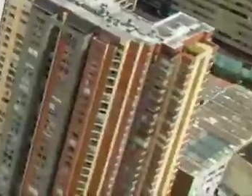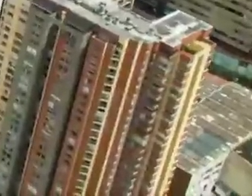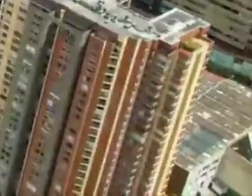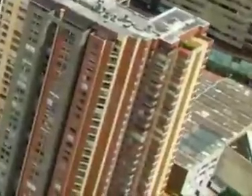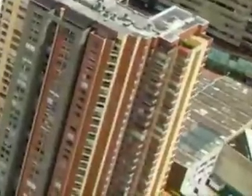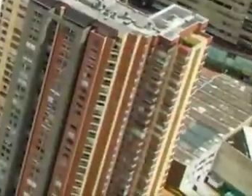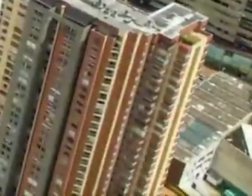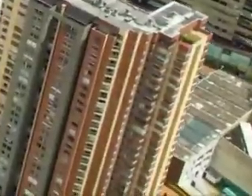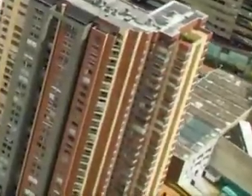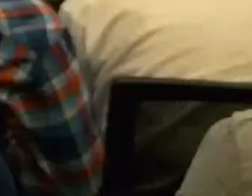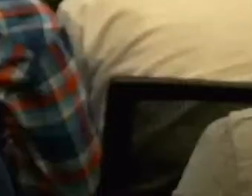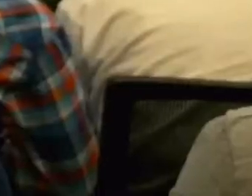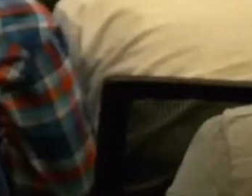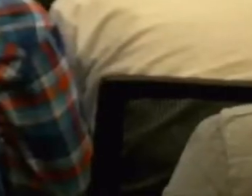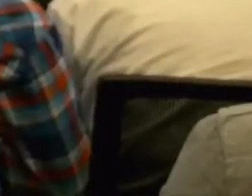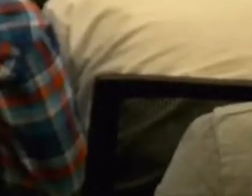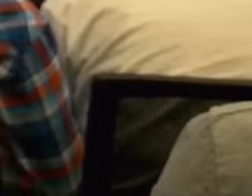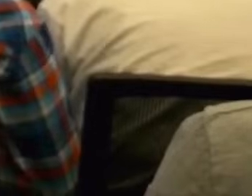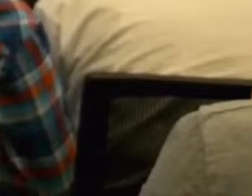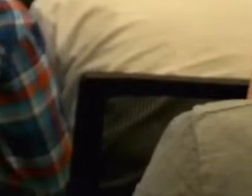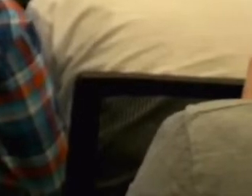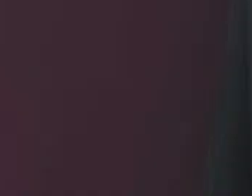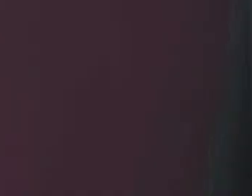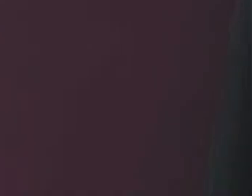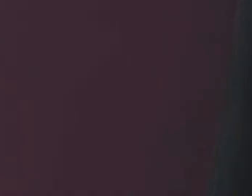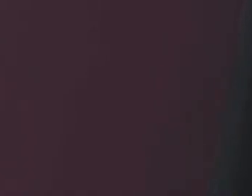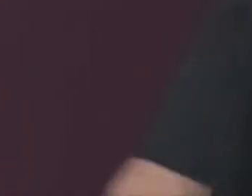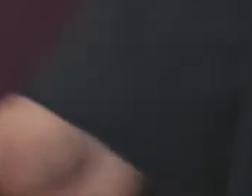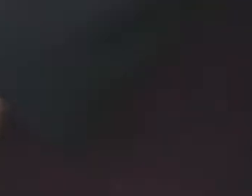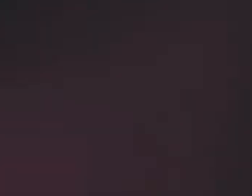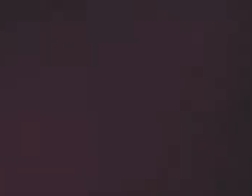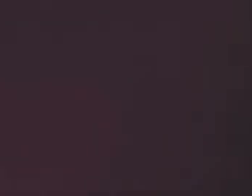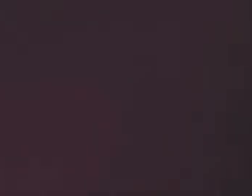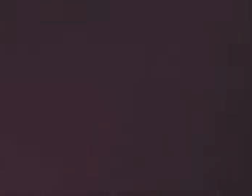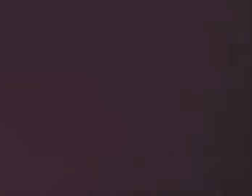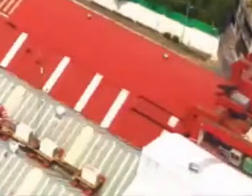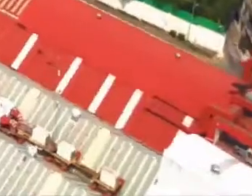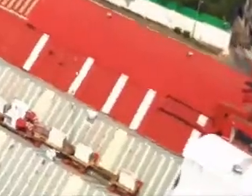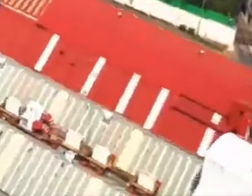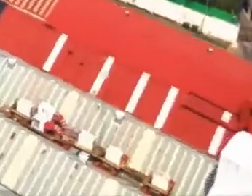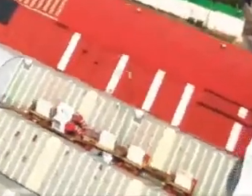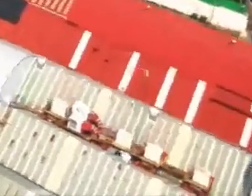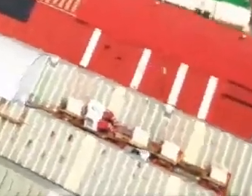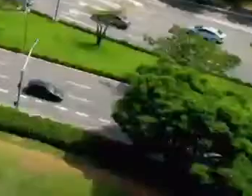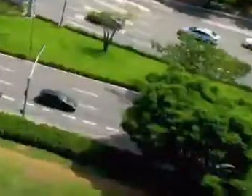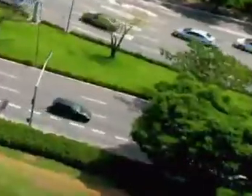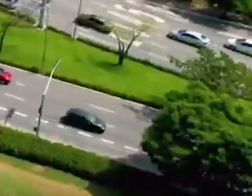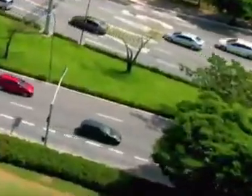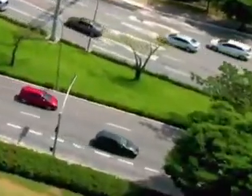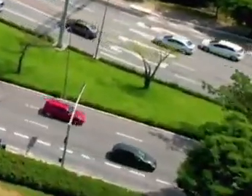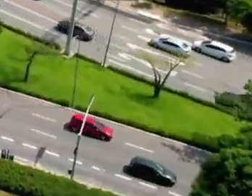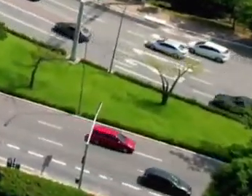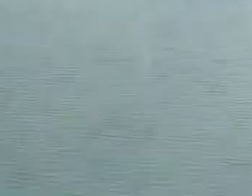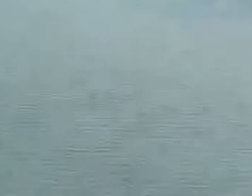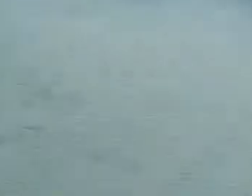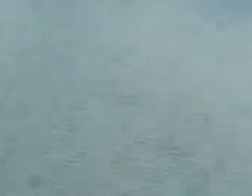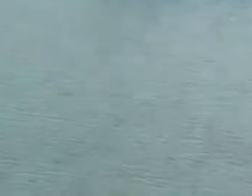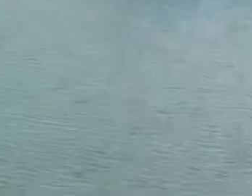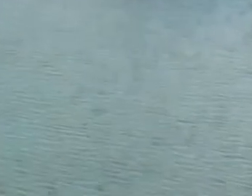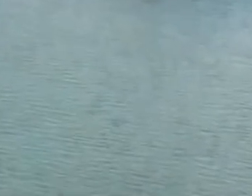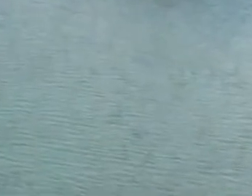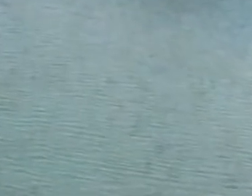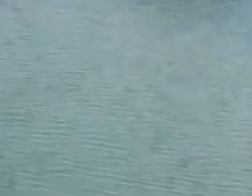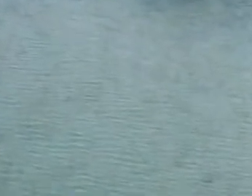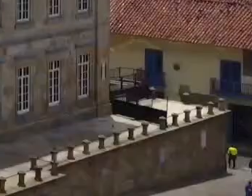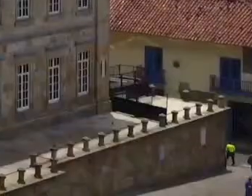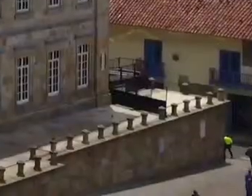espacio crucial donde altas autoridades se congregan con el objetivo de impulsar el desarrollo sostenible de la región. Bajo el liderazgo del Gobierno